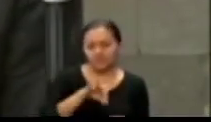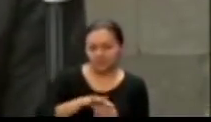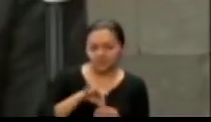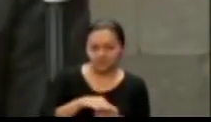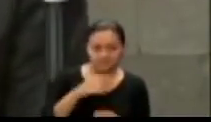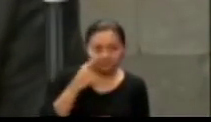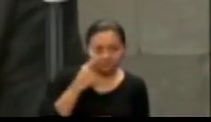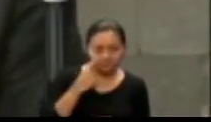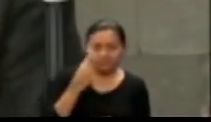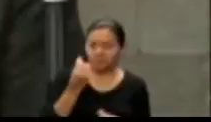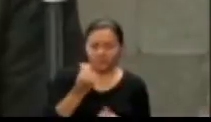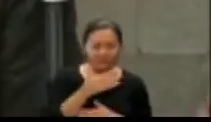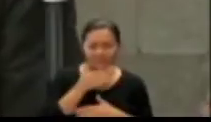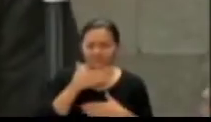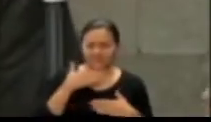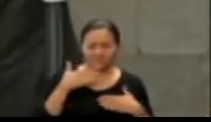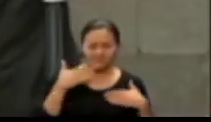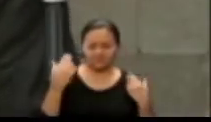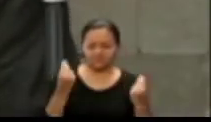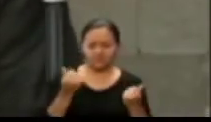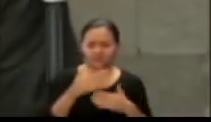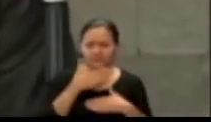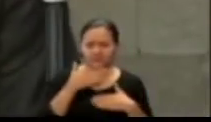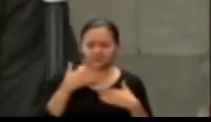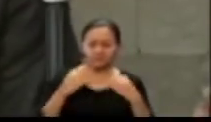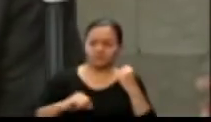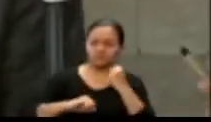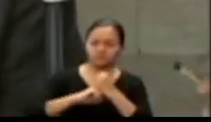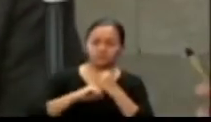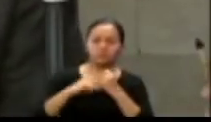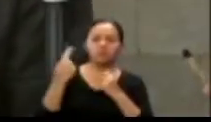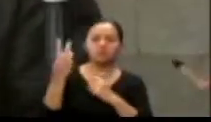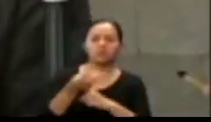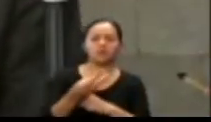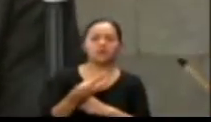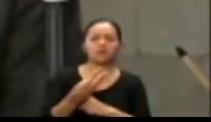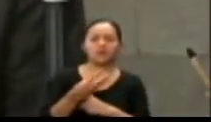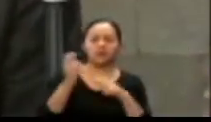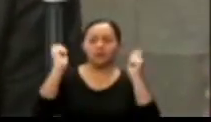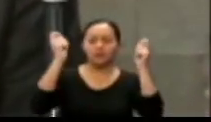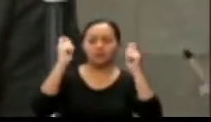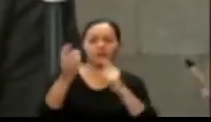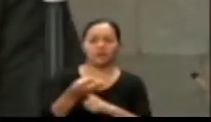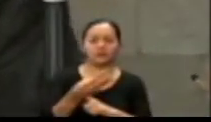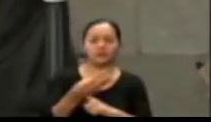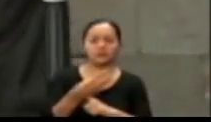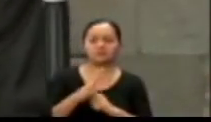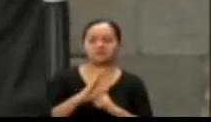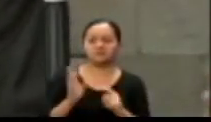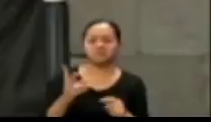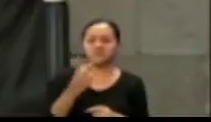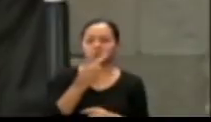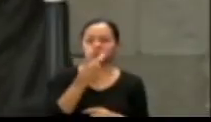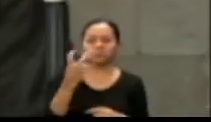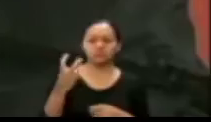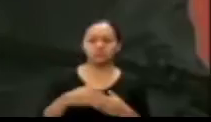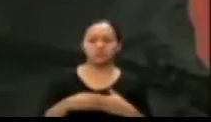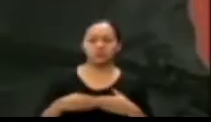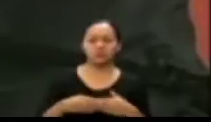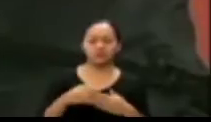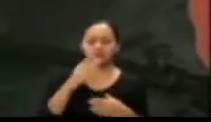sin dinero porque nos apoyábamos exclusivamente con internet. Yo para mi campaña electoral gasté menos de